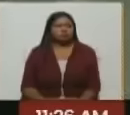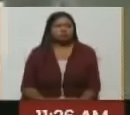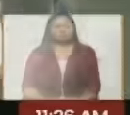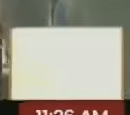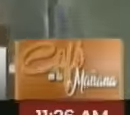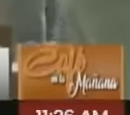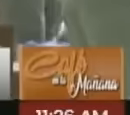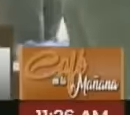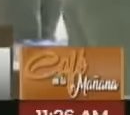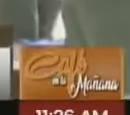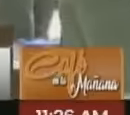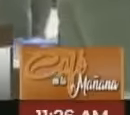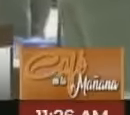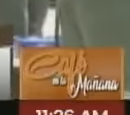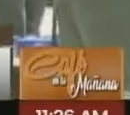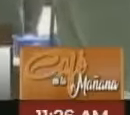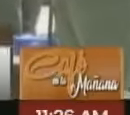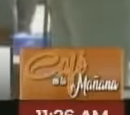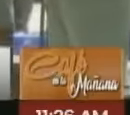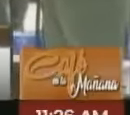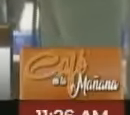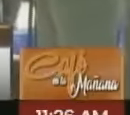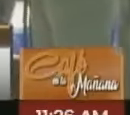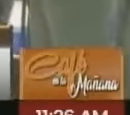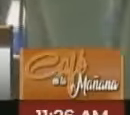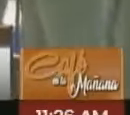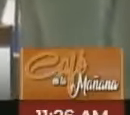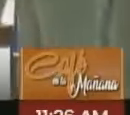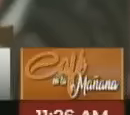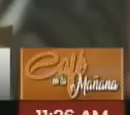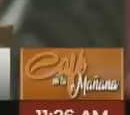denuncio la campaña mediática